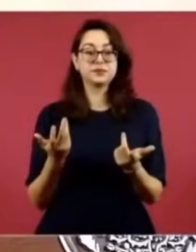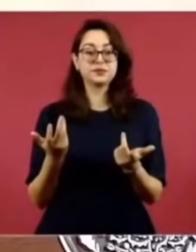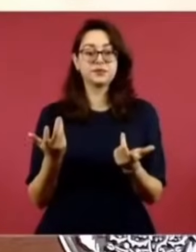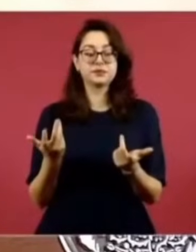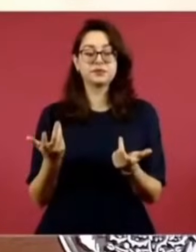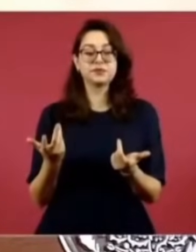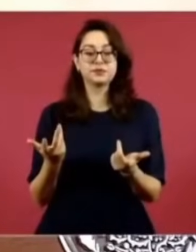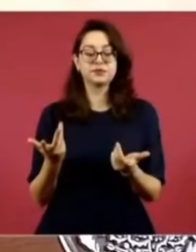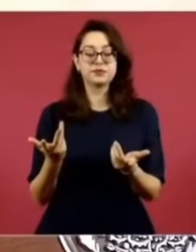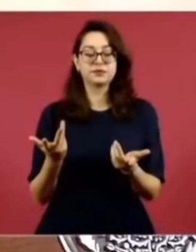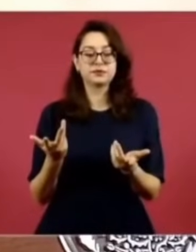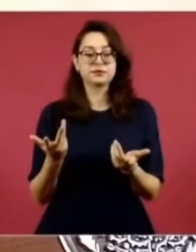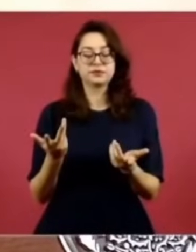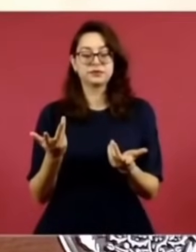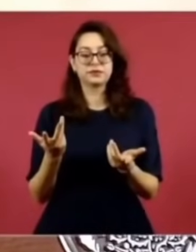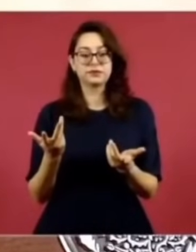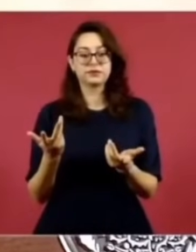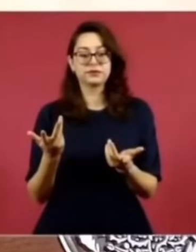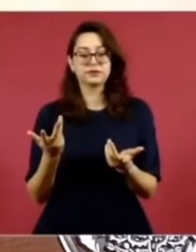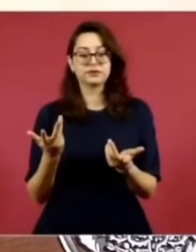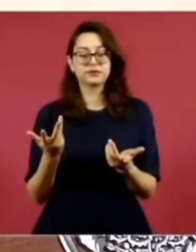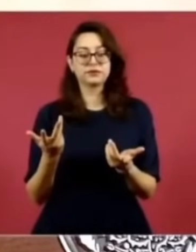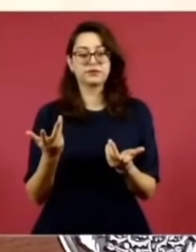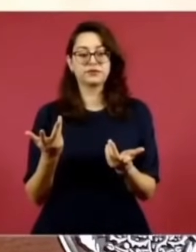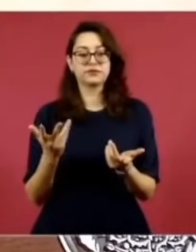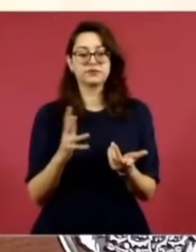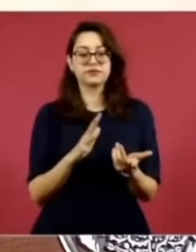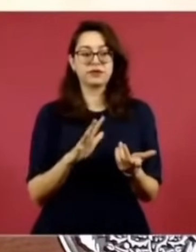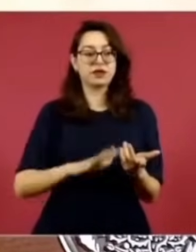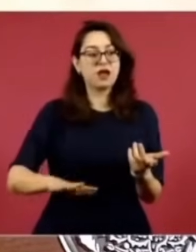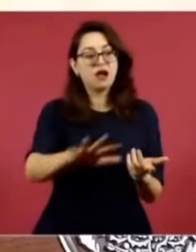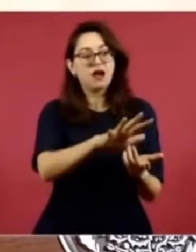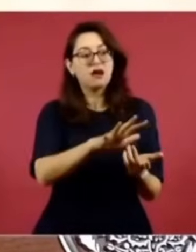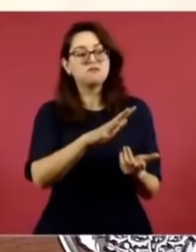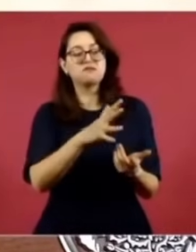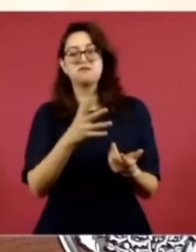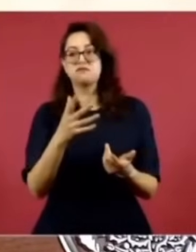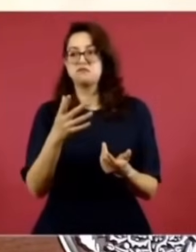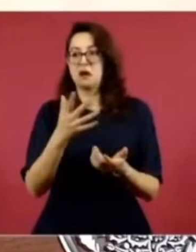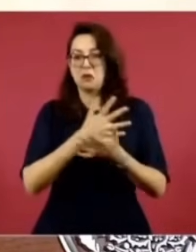amor y respeto al pueblo.